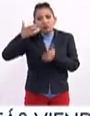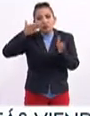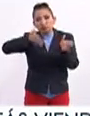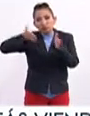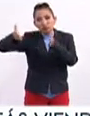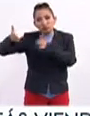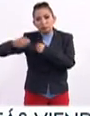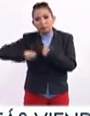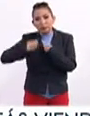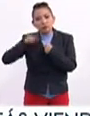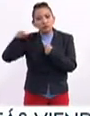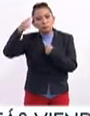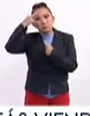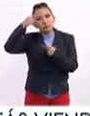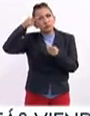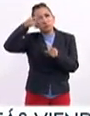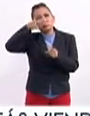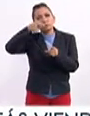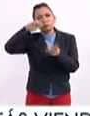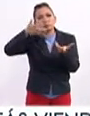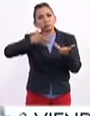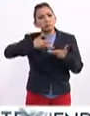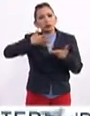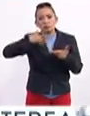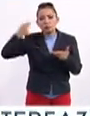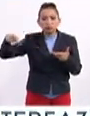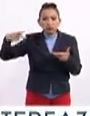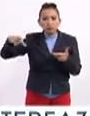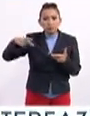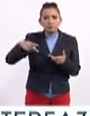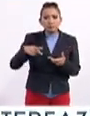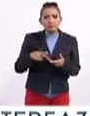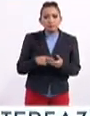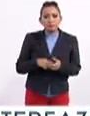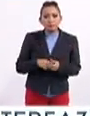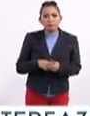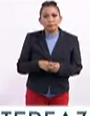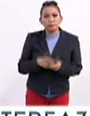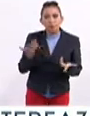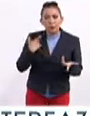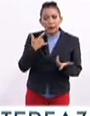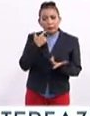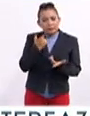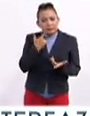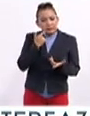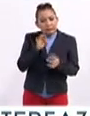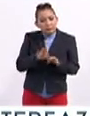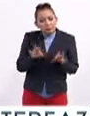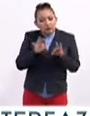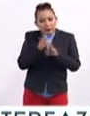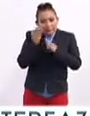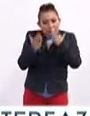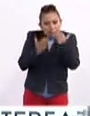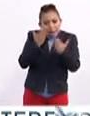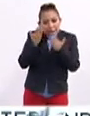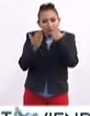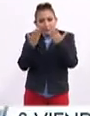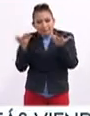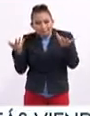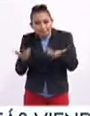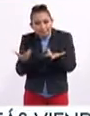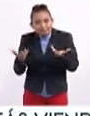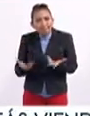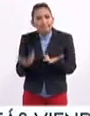etapas. ¿Cuál es la mentalidad que normalmente tienen ustedes que forjaron importantes estudios,